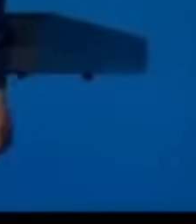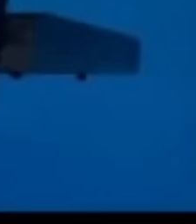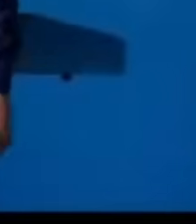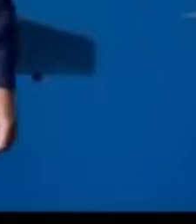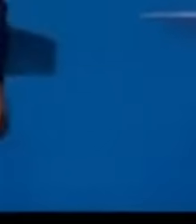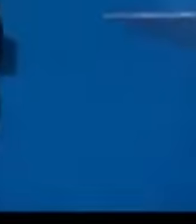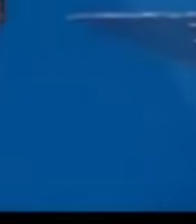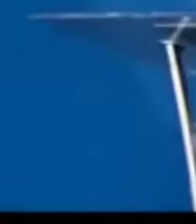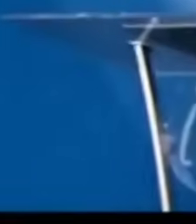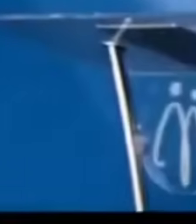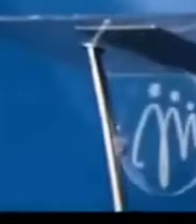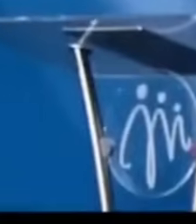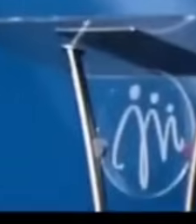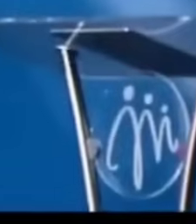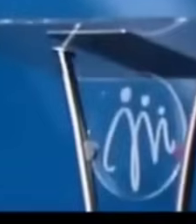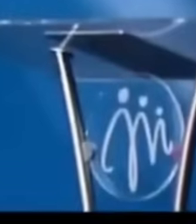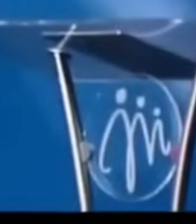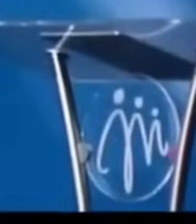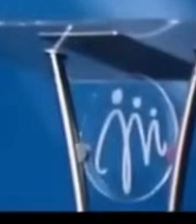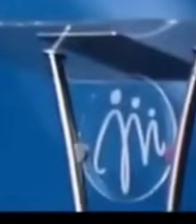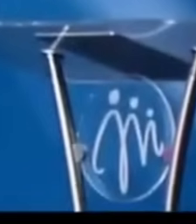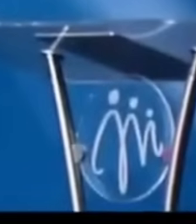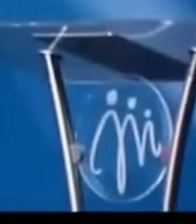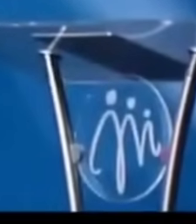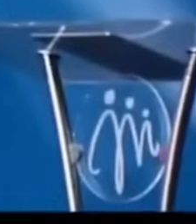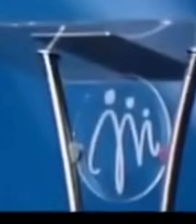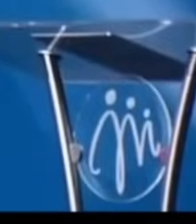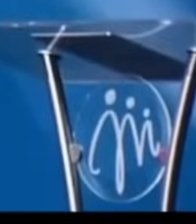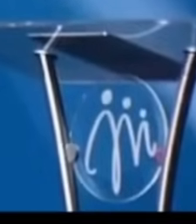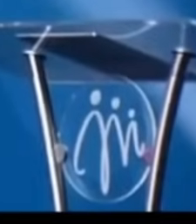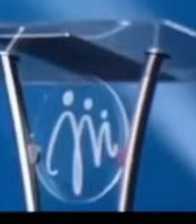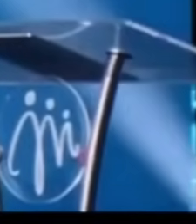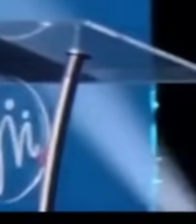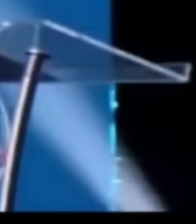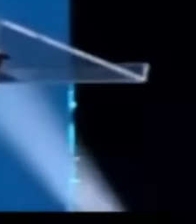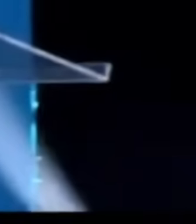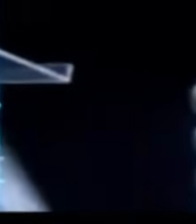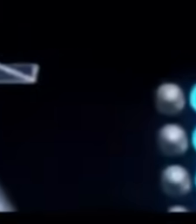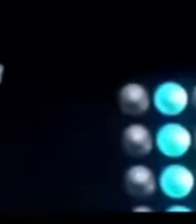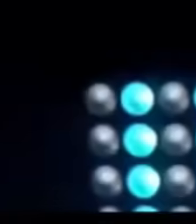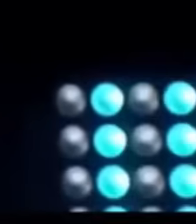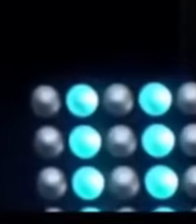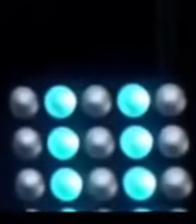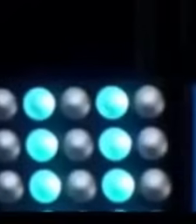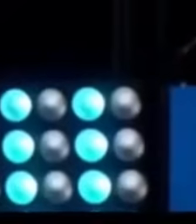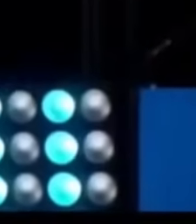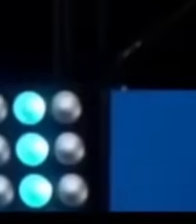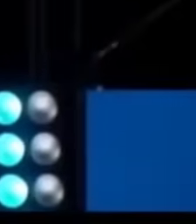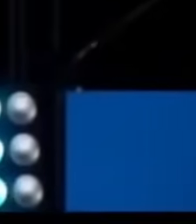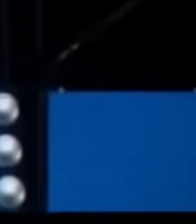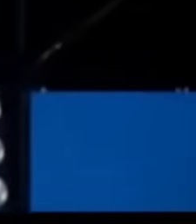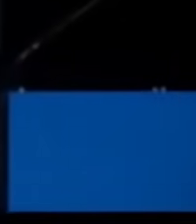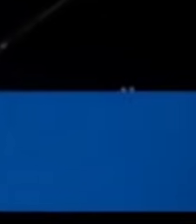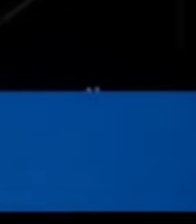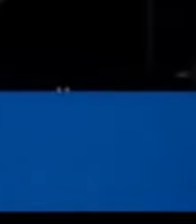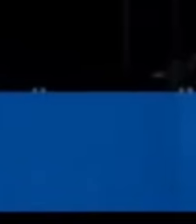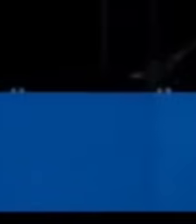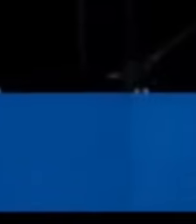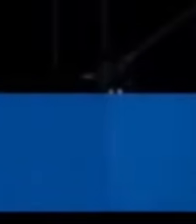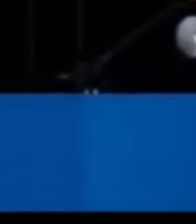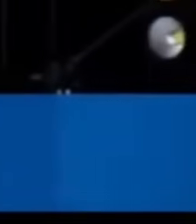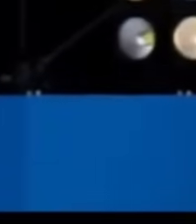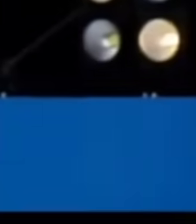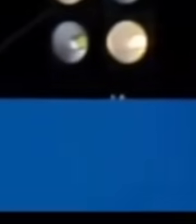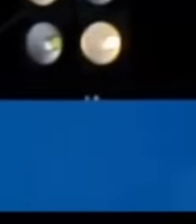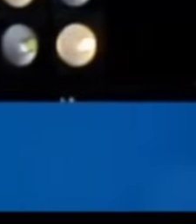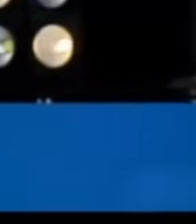Dios. ¿Y quién verdaderamente es Dios, el creador de los cielos y la tierra? Nos reveló que Él es